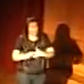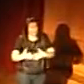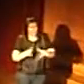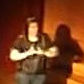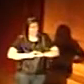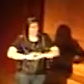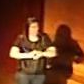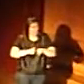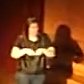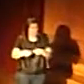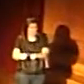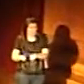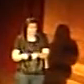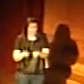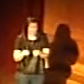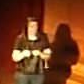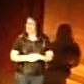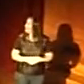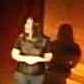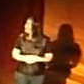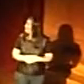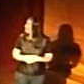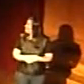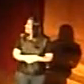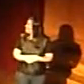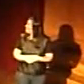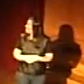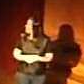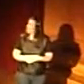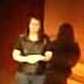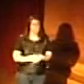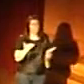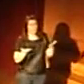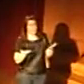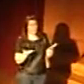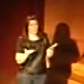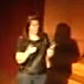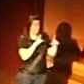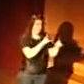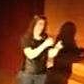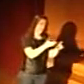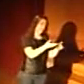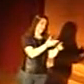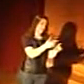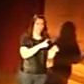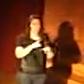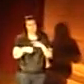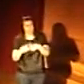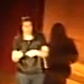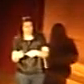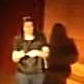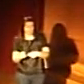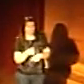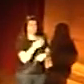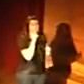tratado o a lo que ha llegado a nosotros como elemento escenario de juego de los niños con todo perdido no esto es digamos una